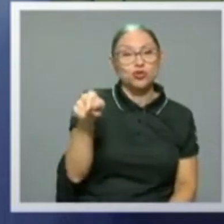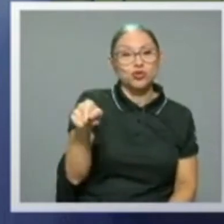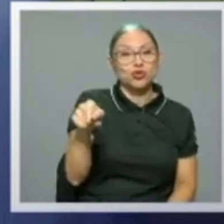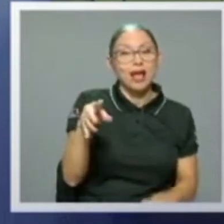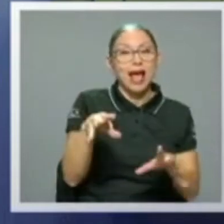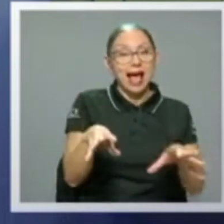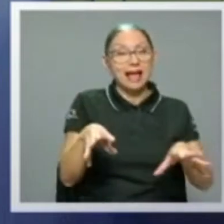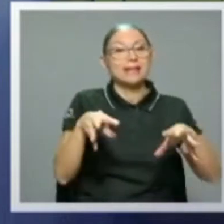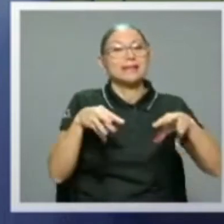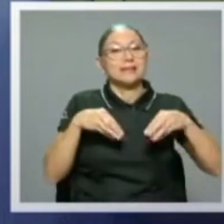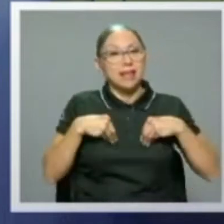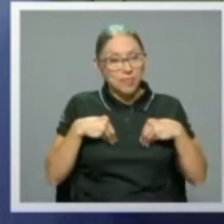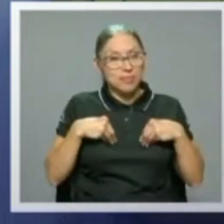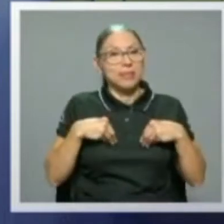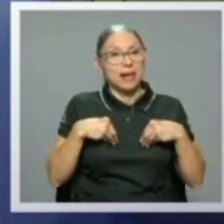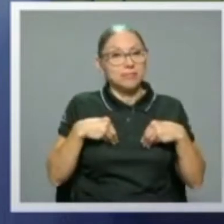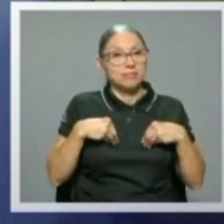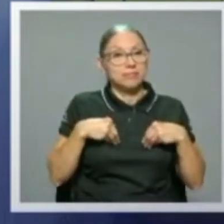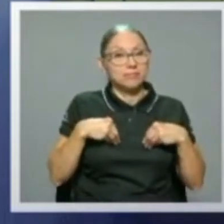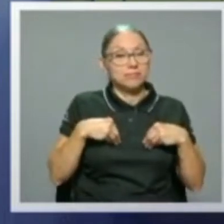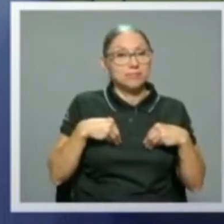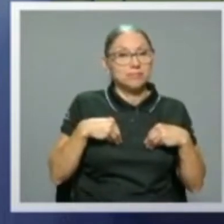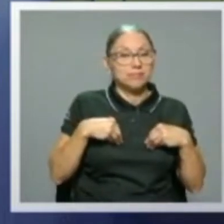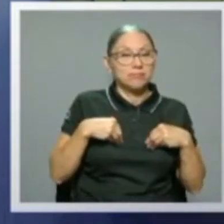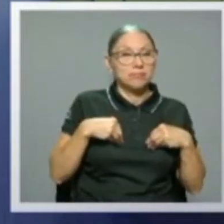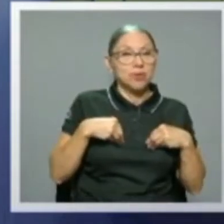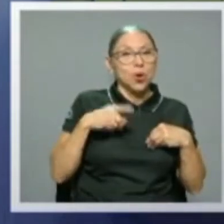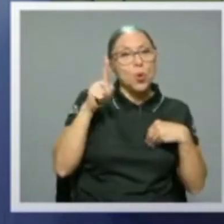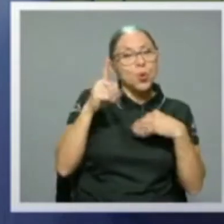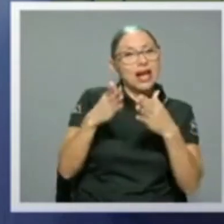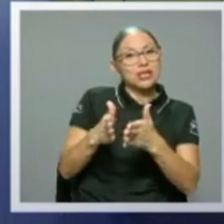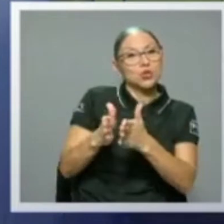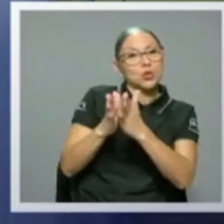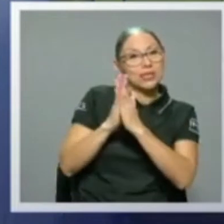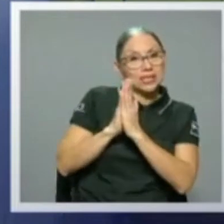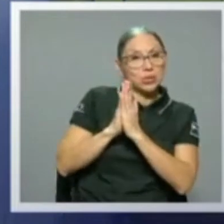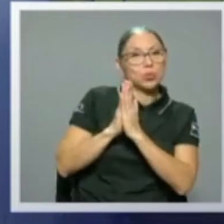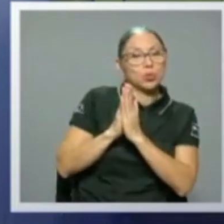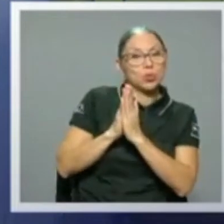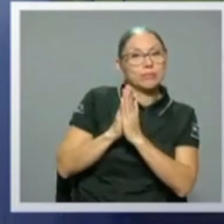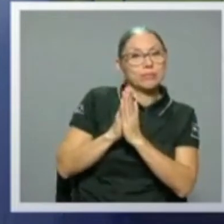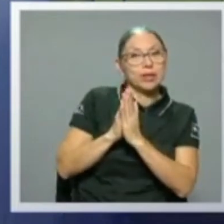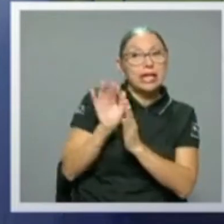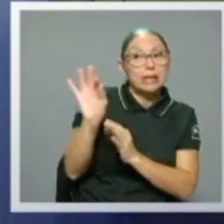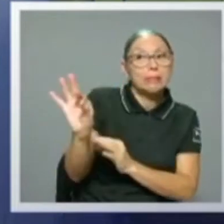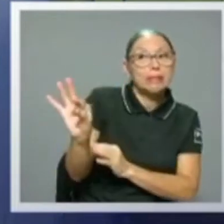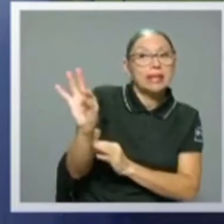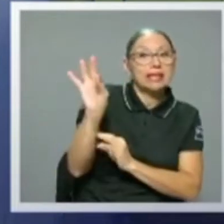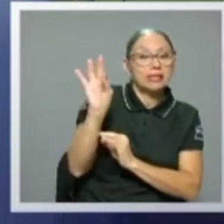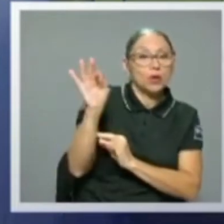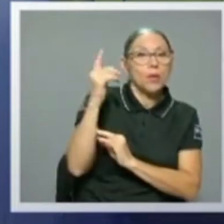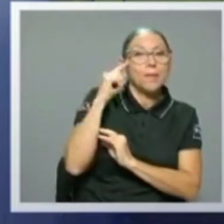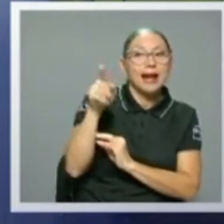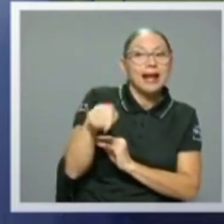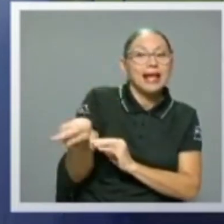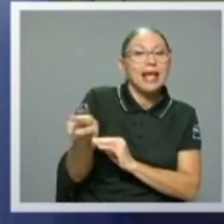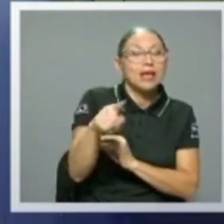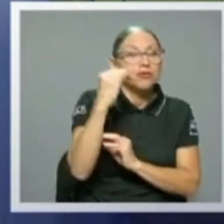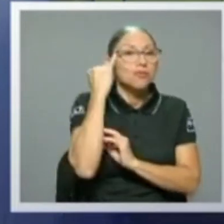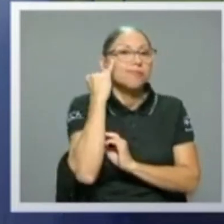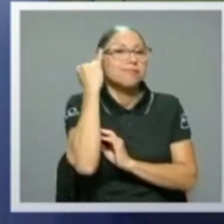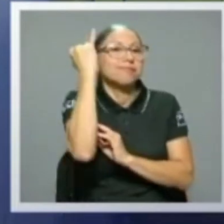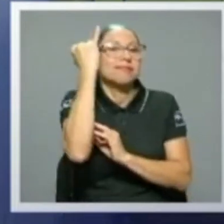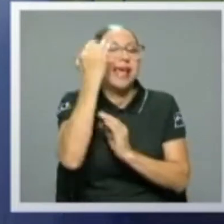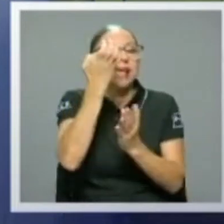aceptan una solicitud para crear Economía y Sociedad. Incluso empezó con